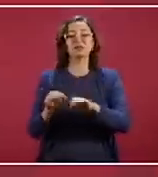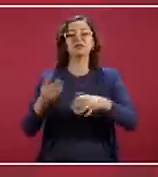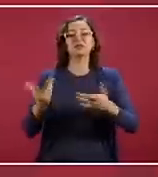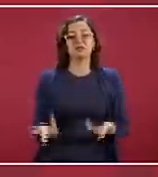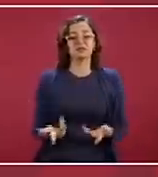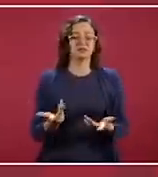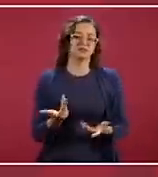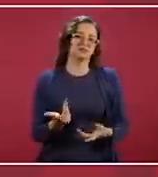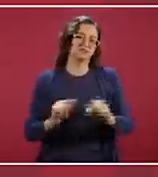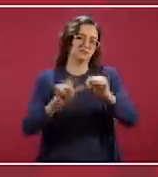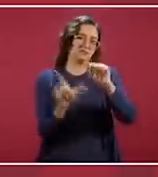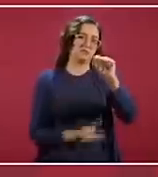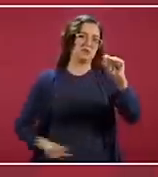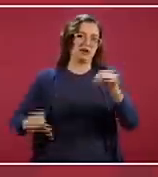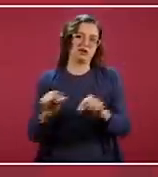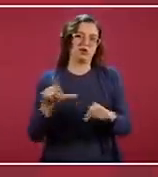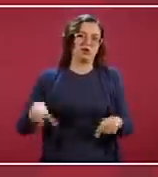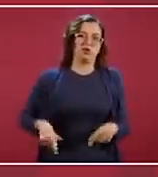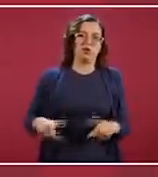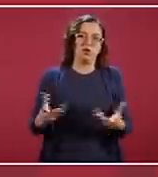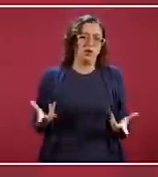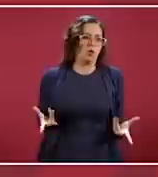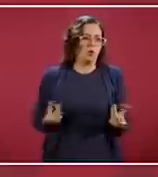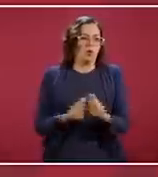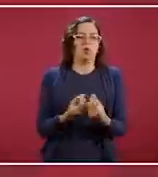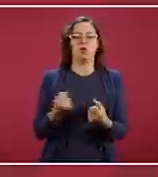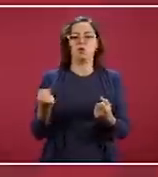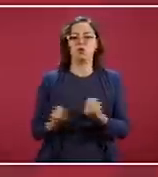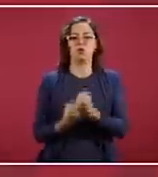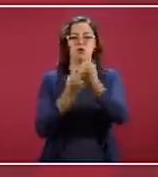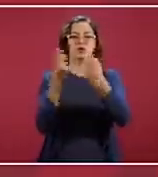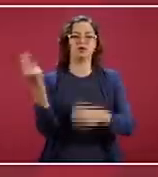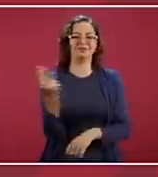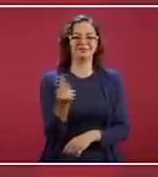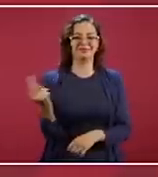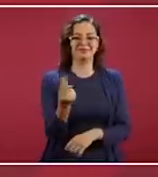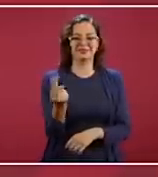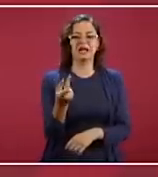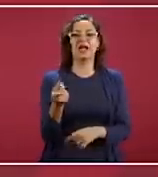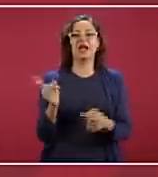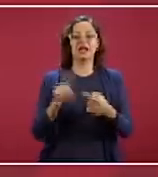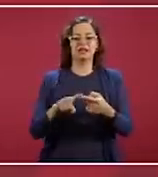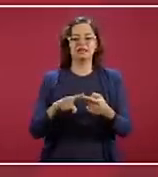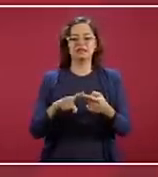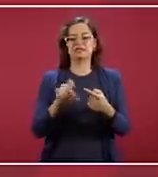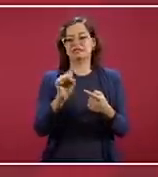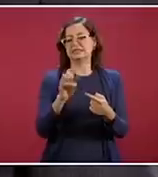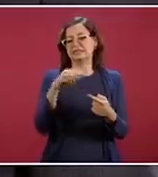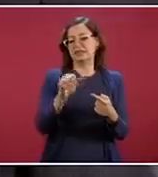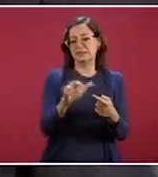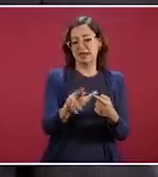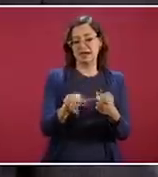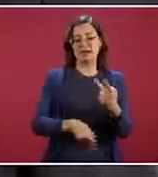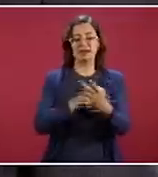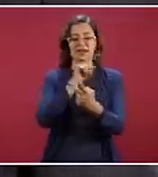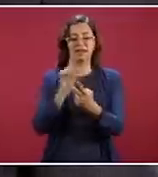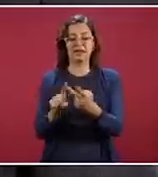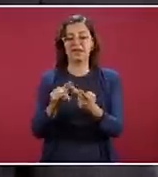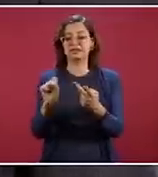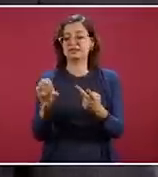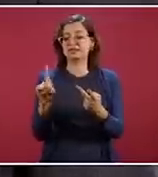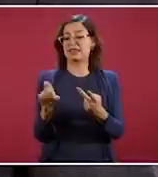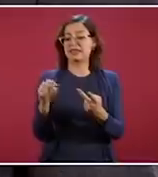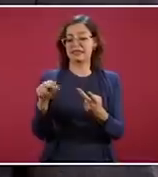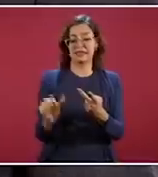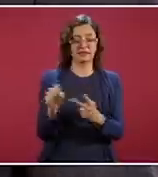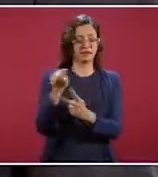del Estado mexicano, tanto la Secretaría de Marina como la